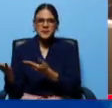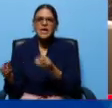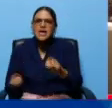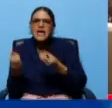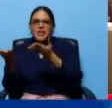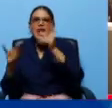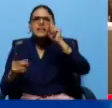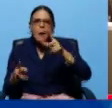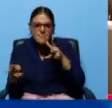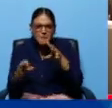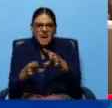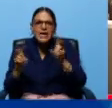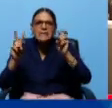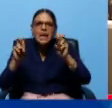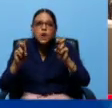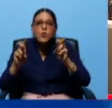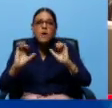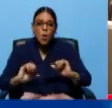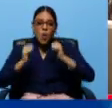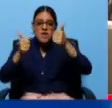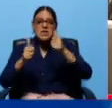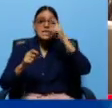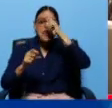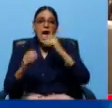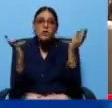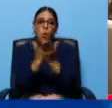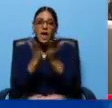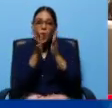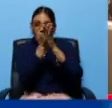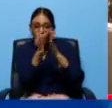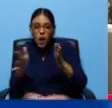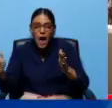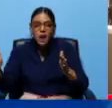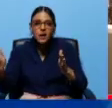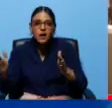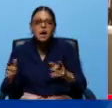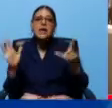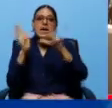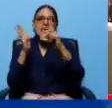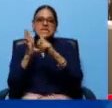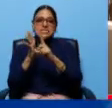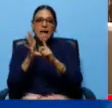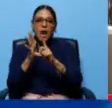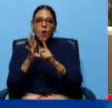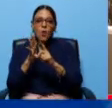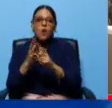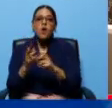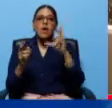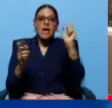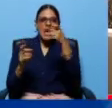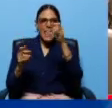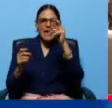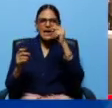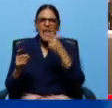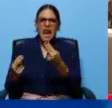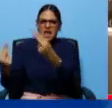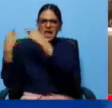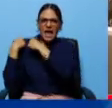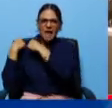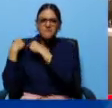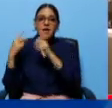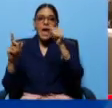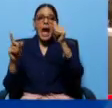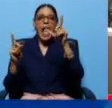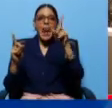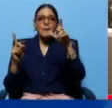entregando de paquete en el inicio del año escolar el Liceo General en Jefe